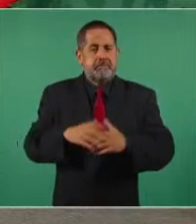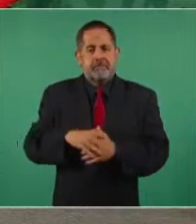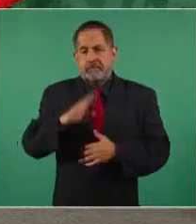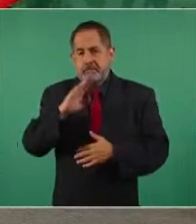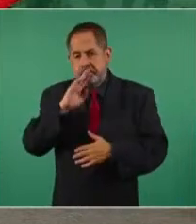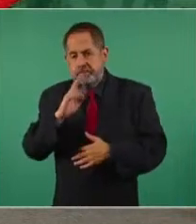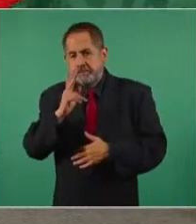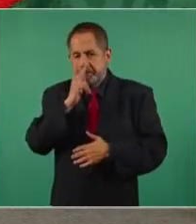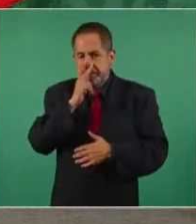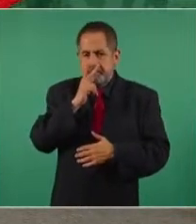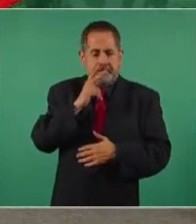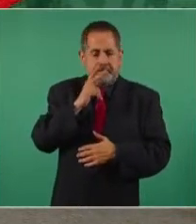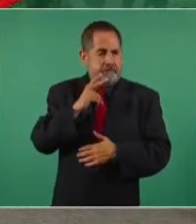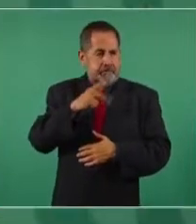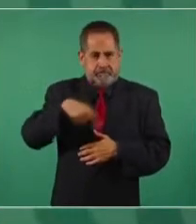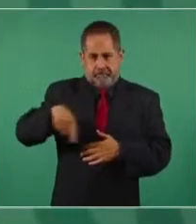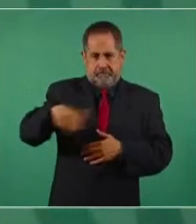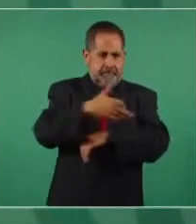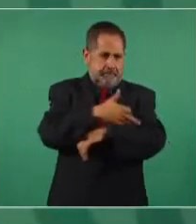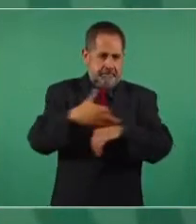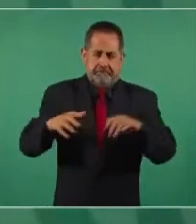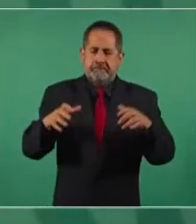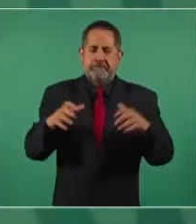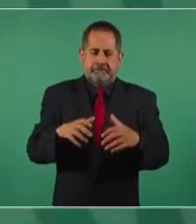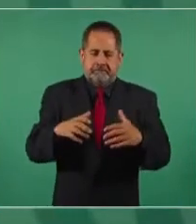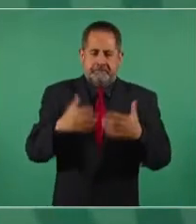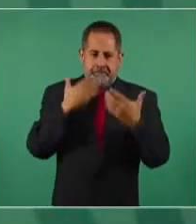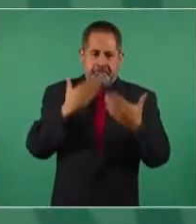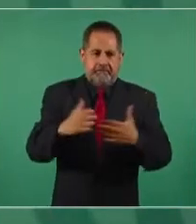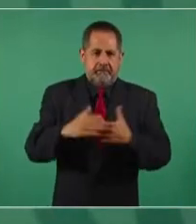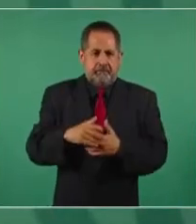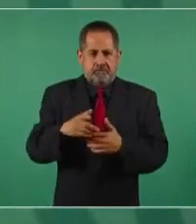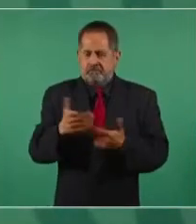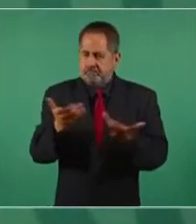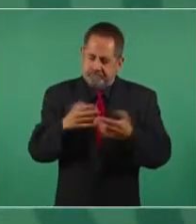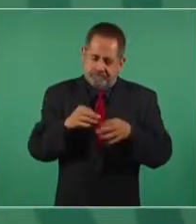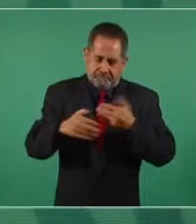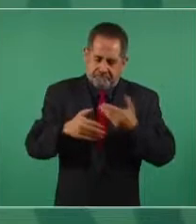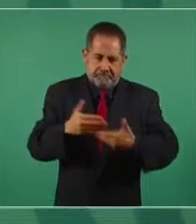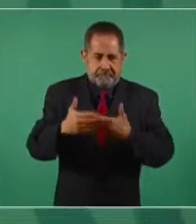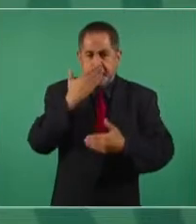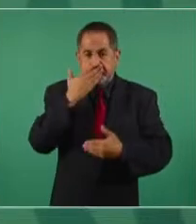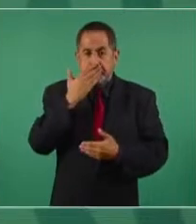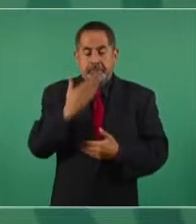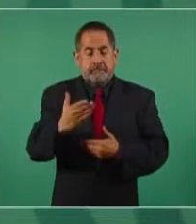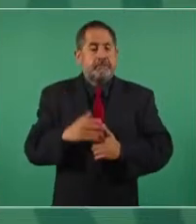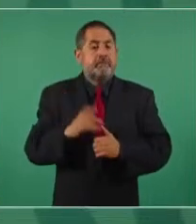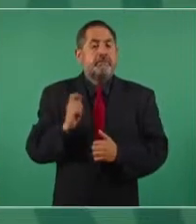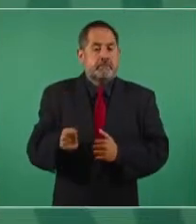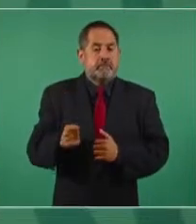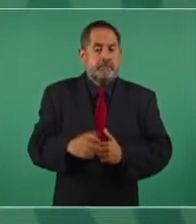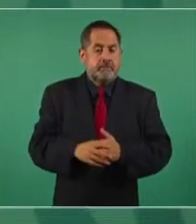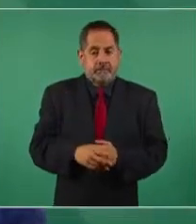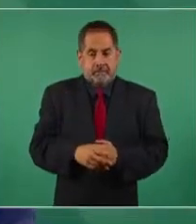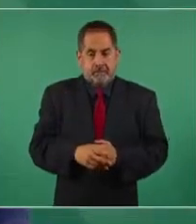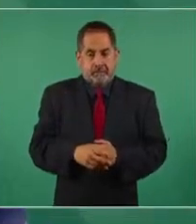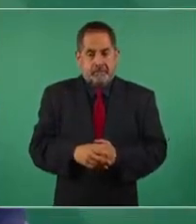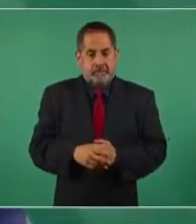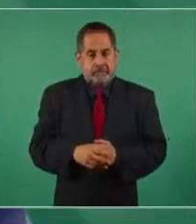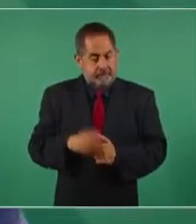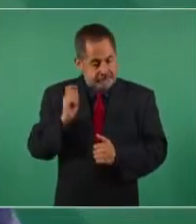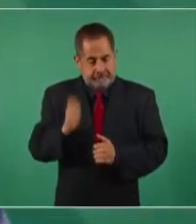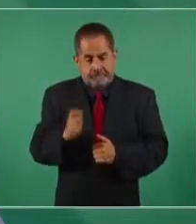madres a los padres de familia por lo que están haciendo porque es